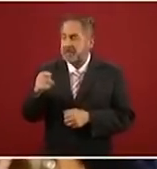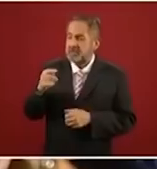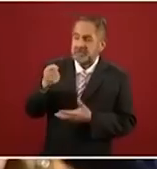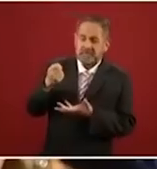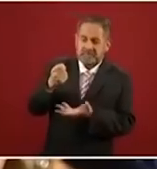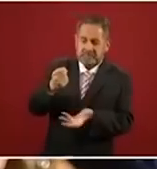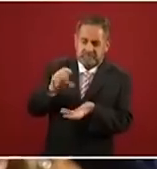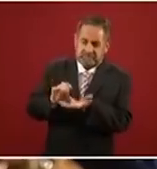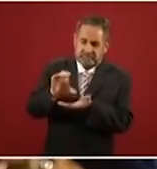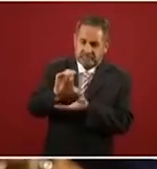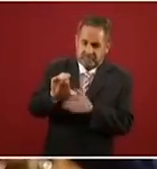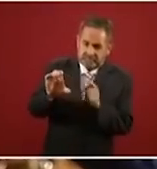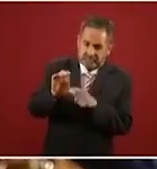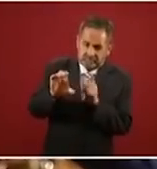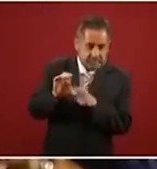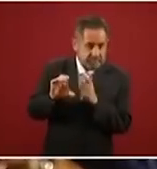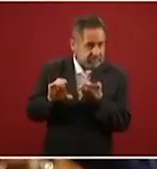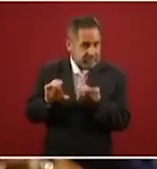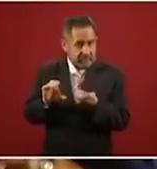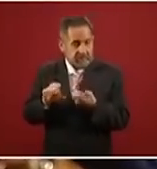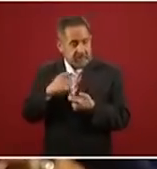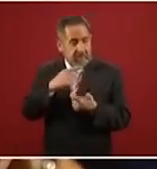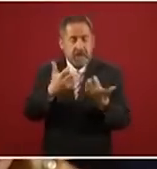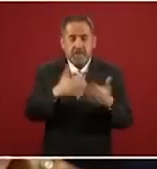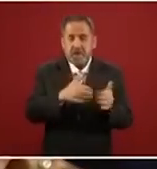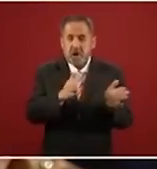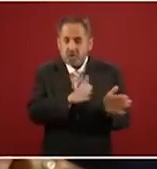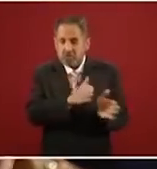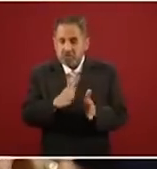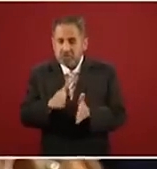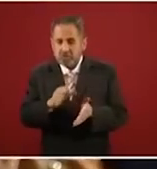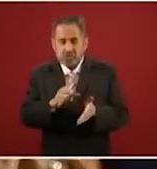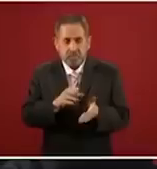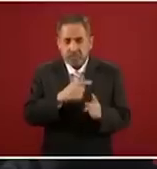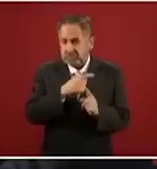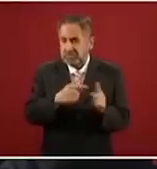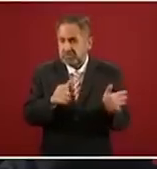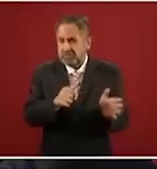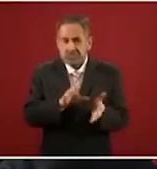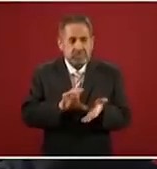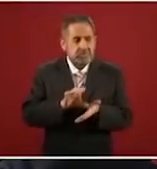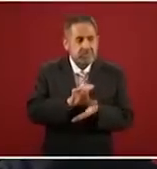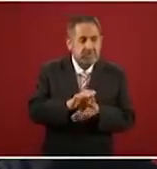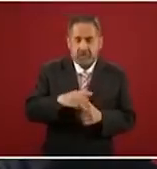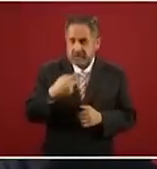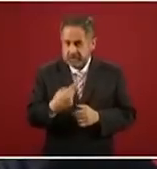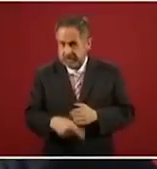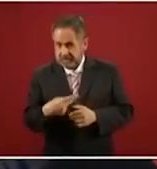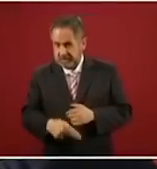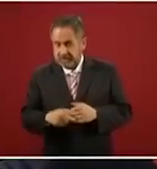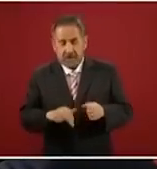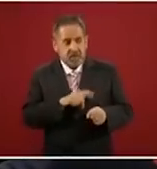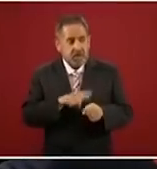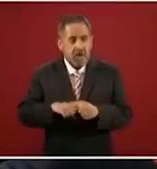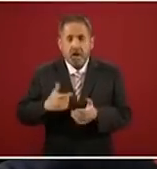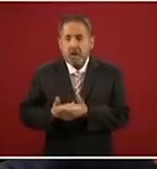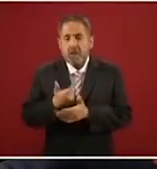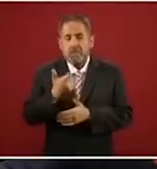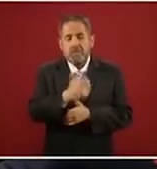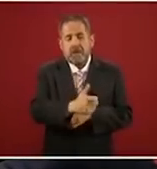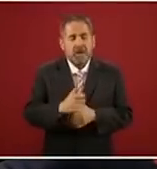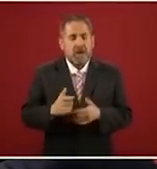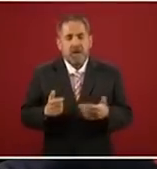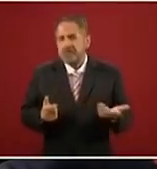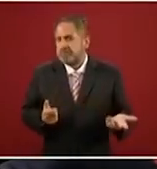proveedores a pequeños y medianos proveedores nacionales se le está pagando a